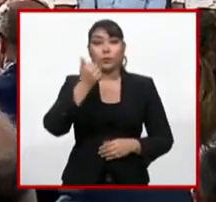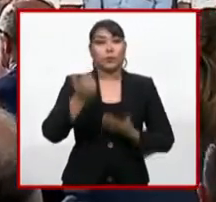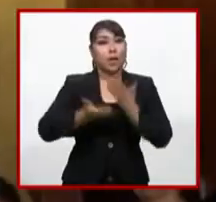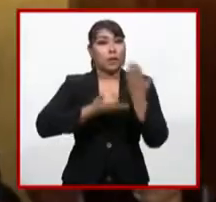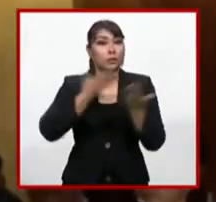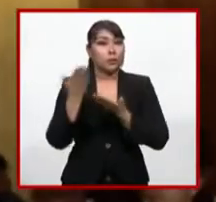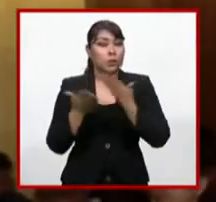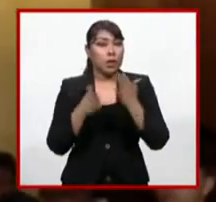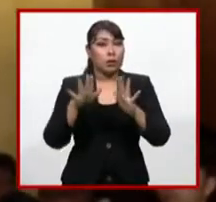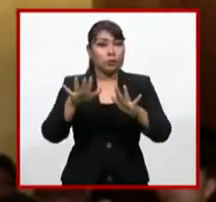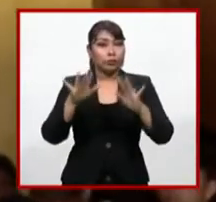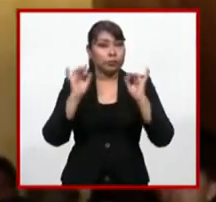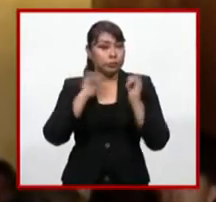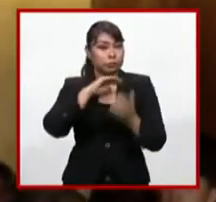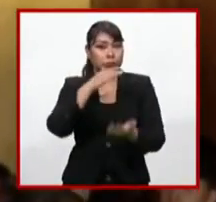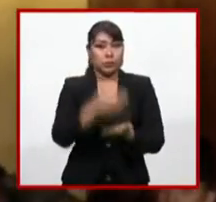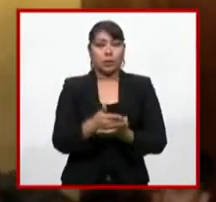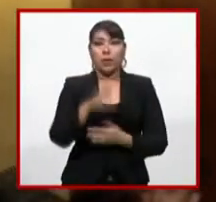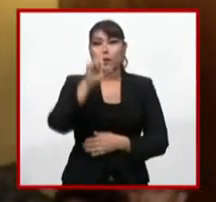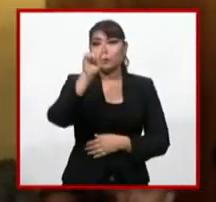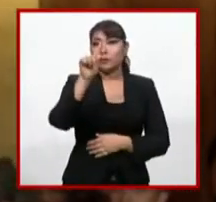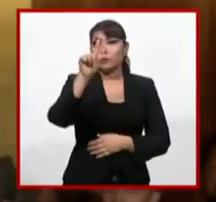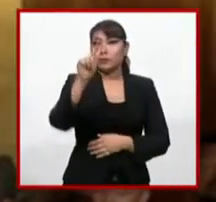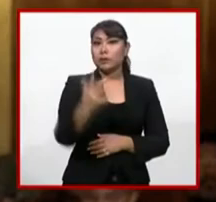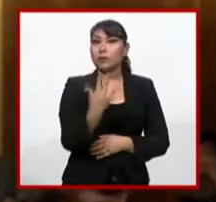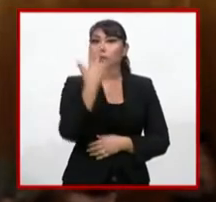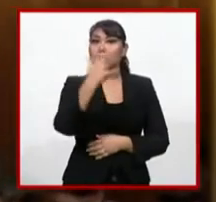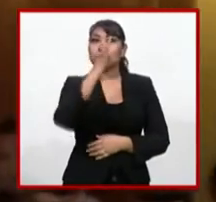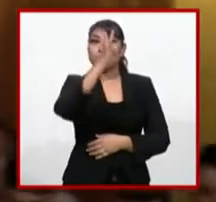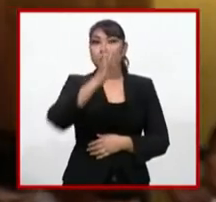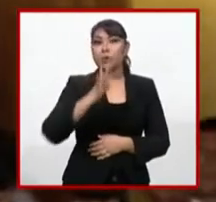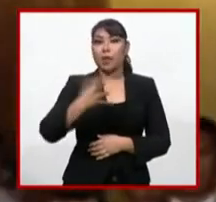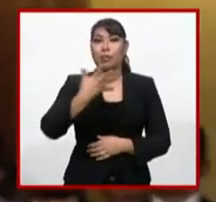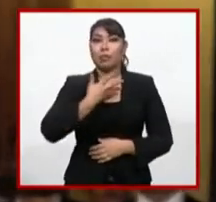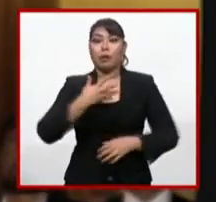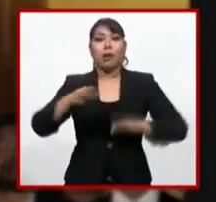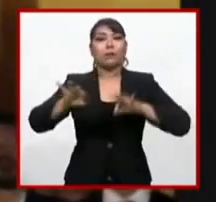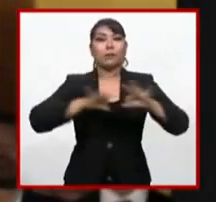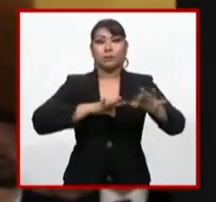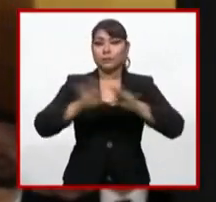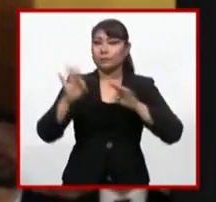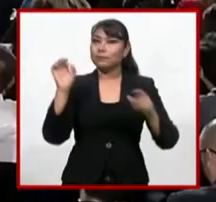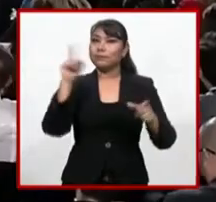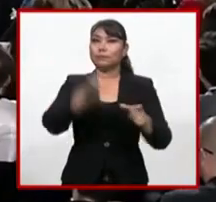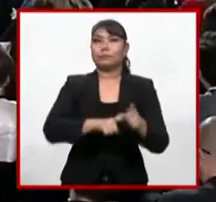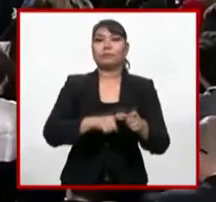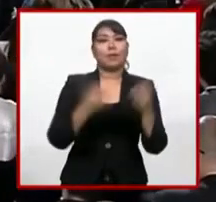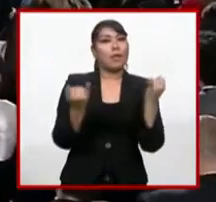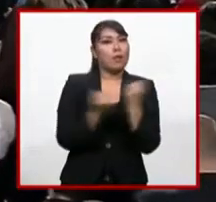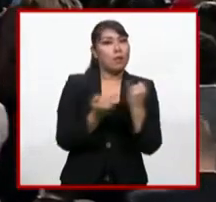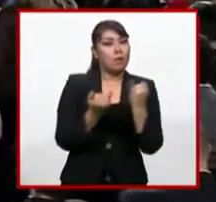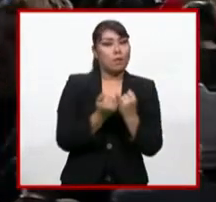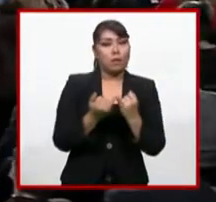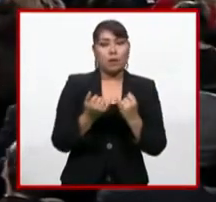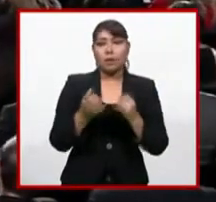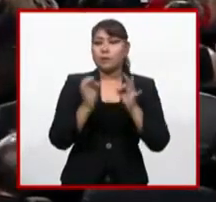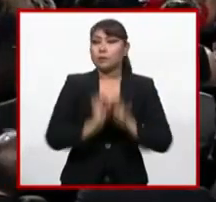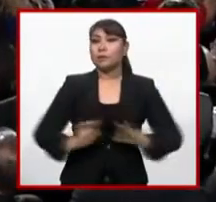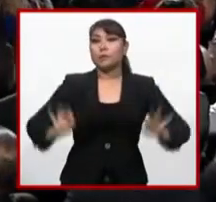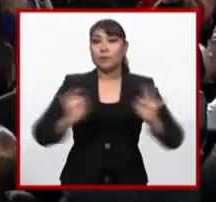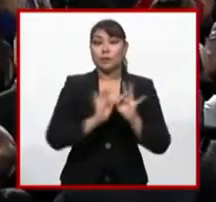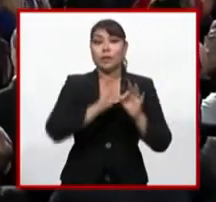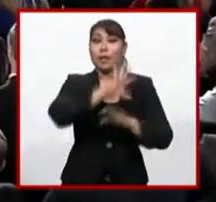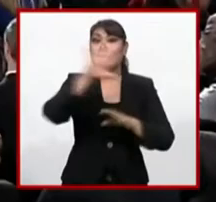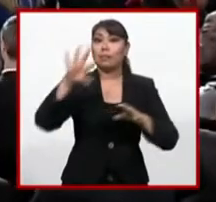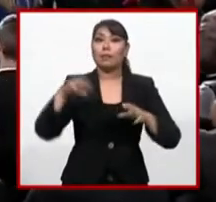del 75% tiene trabajo. Tenemos reconocimiento en todos los